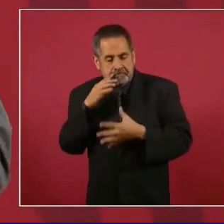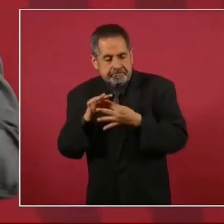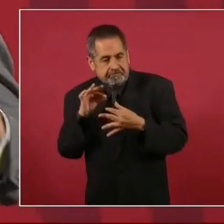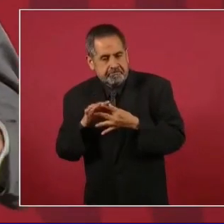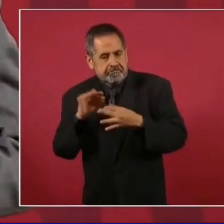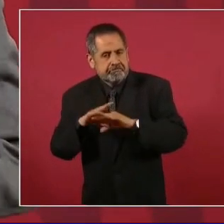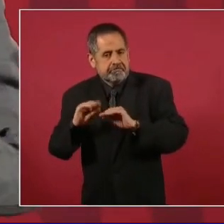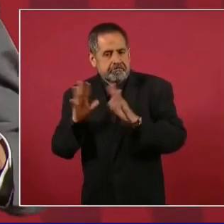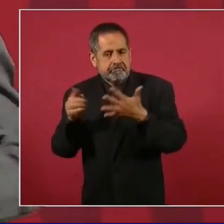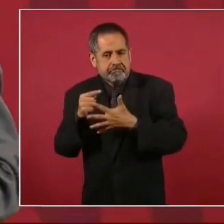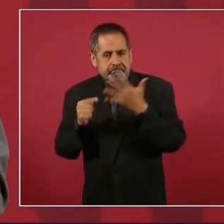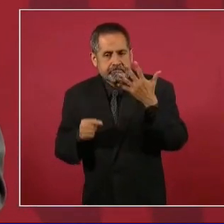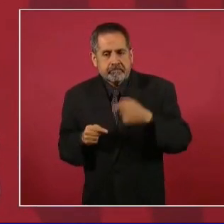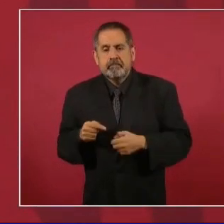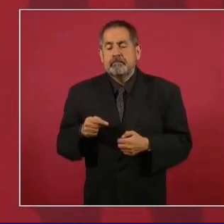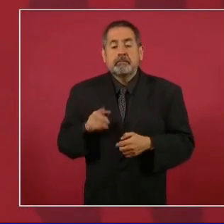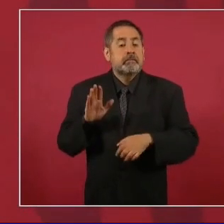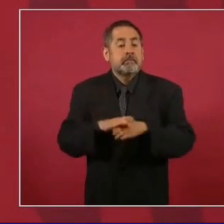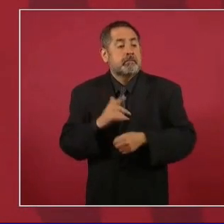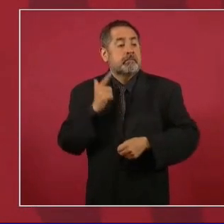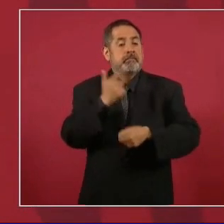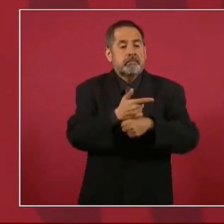del funcionamiento